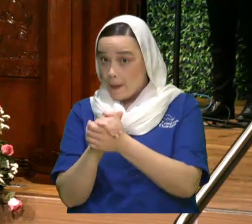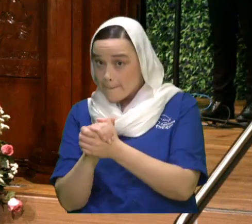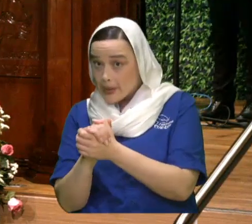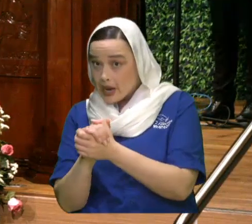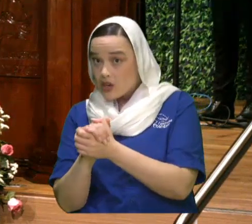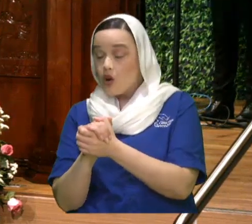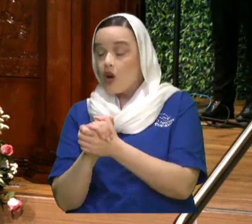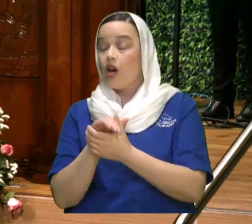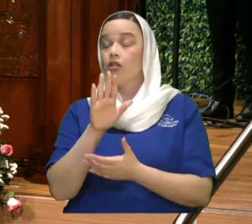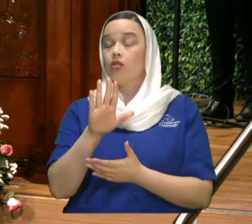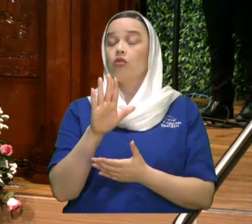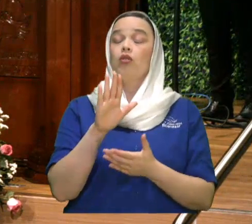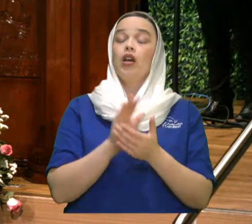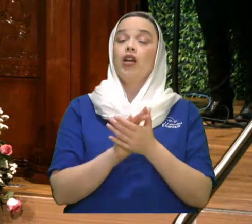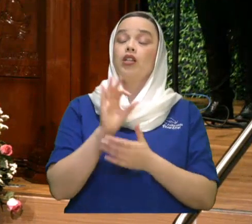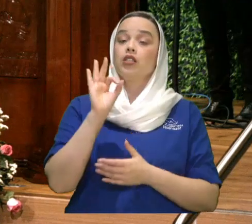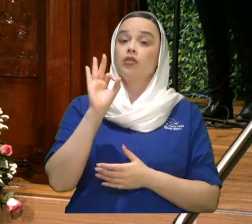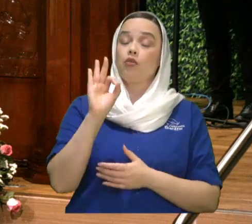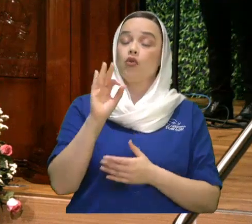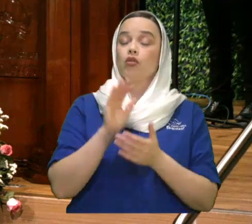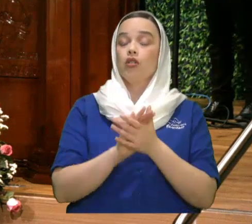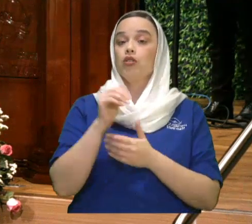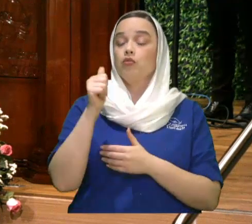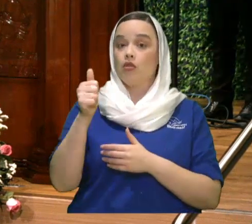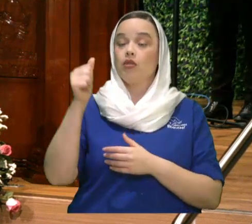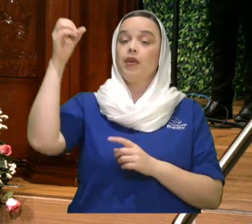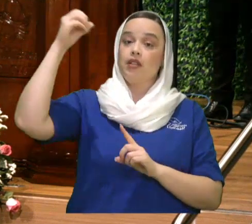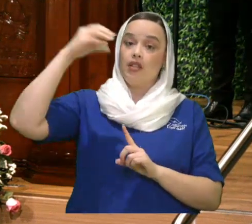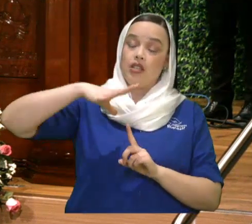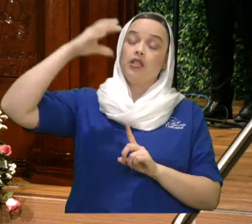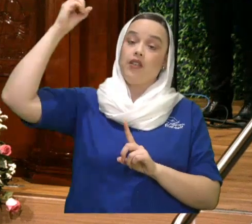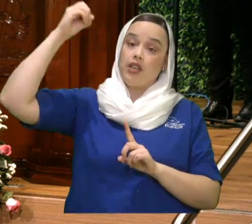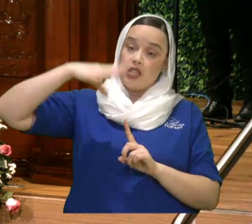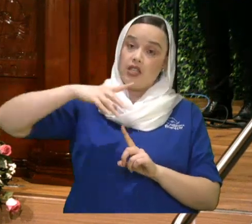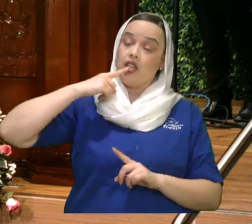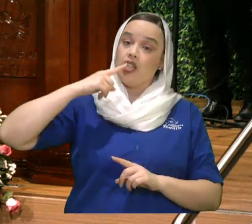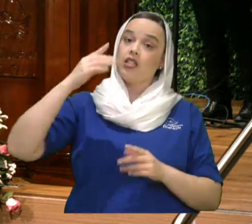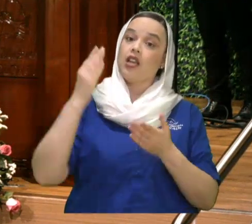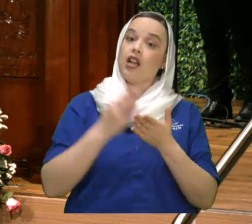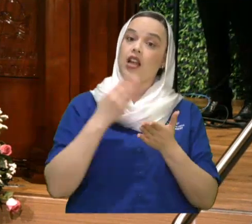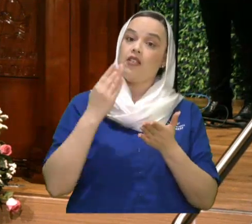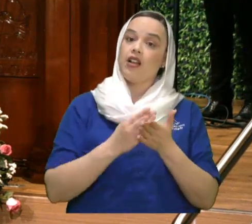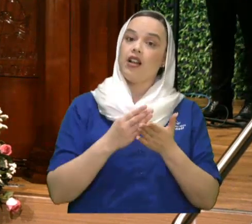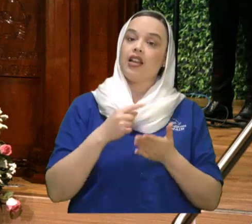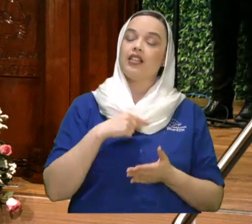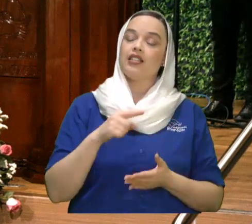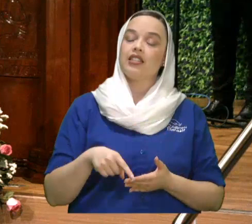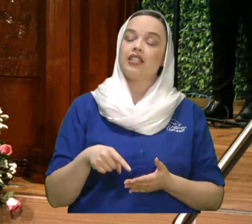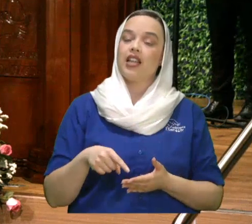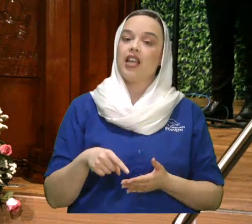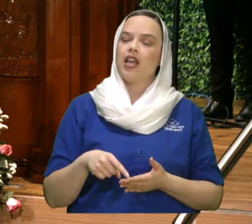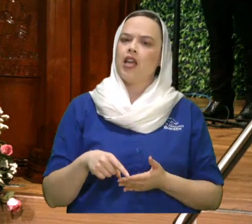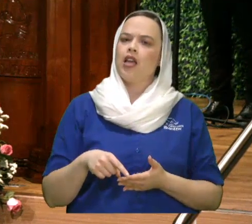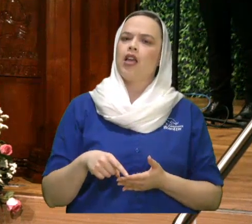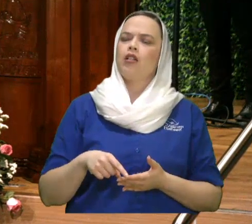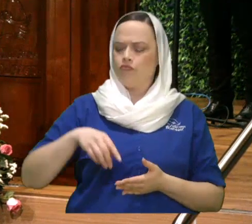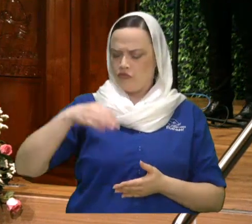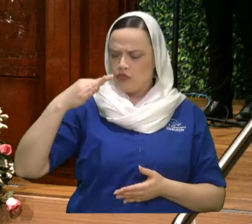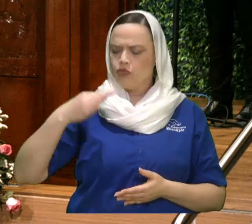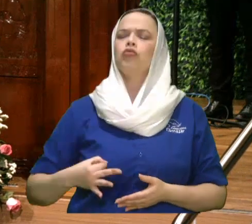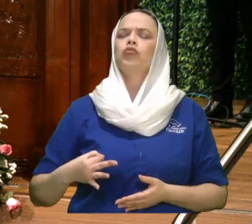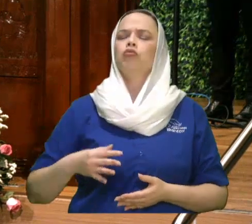bendice bendice bendice porque dice la palabra que el que esté firme mire que no caiga